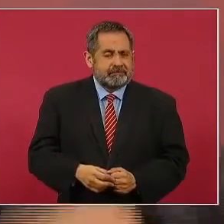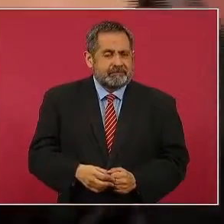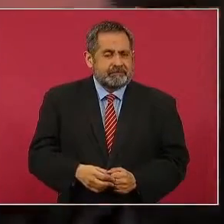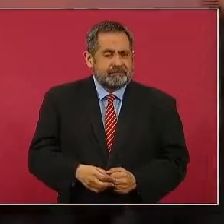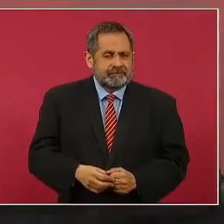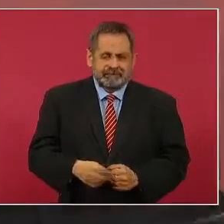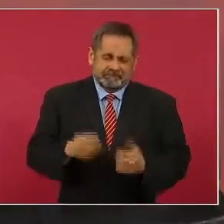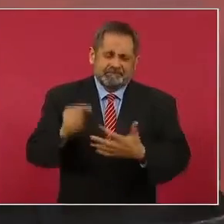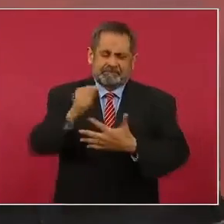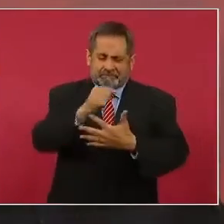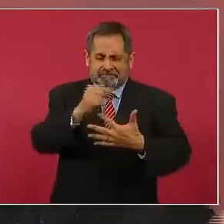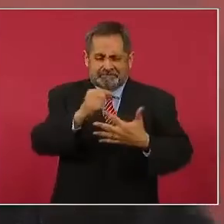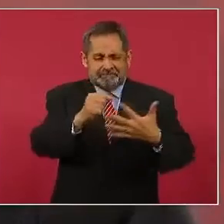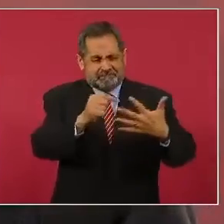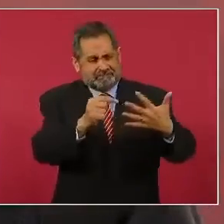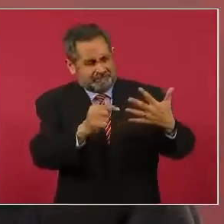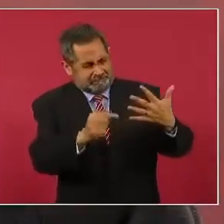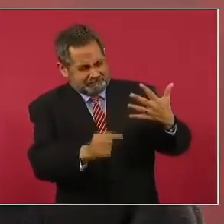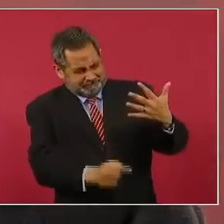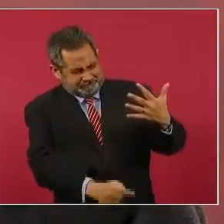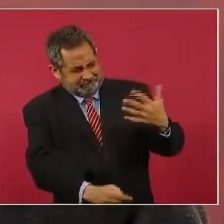Y muchas otras cosas.